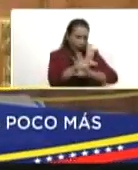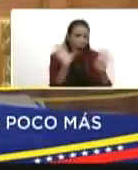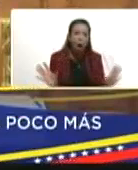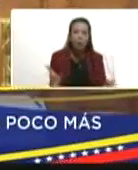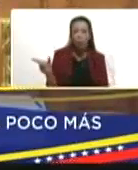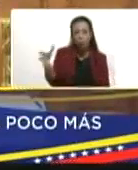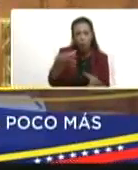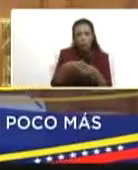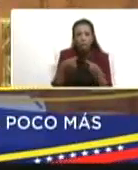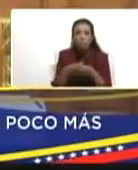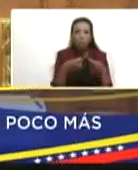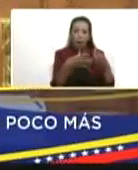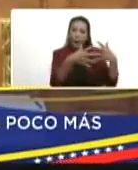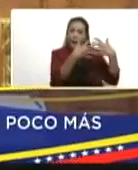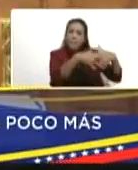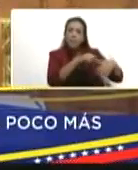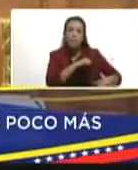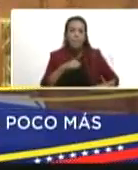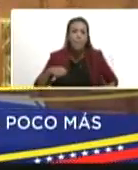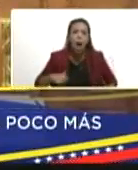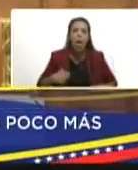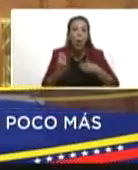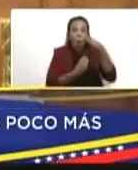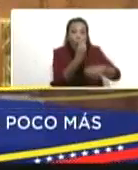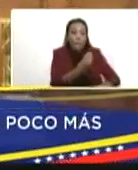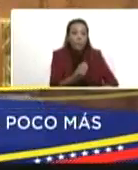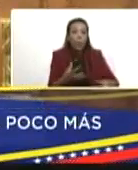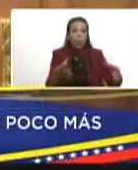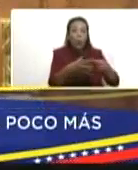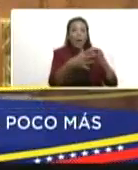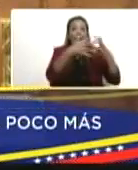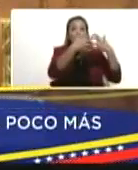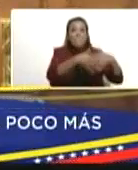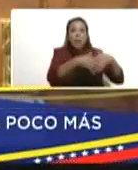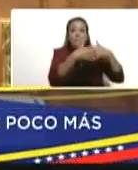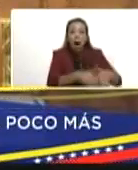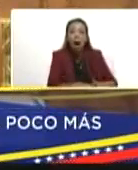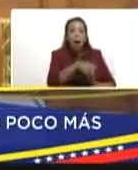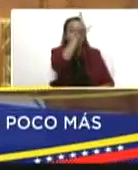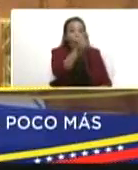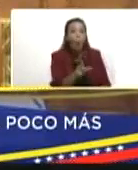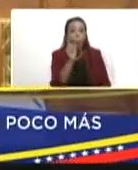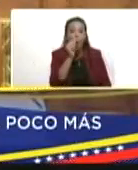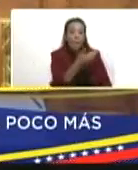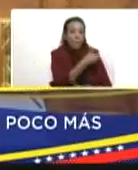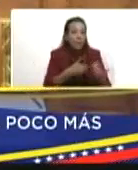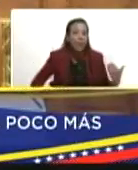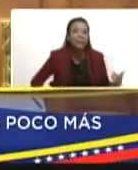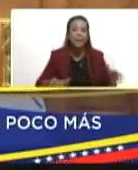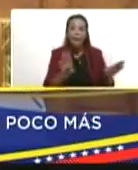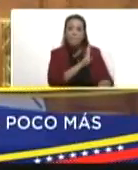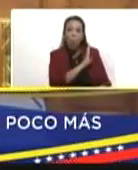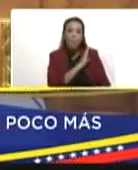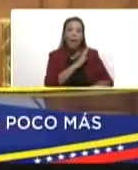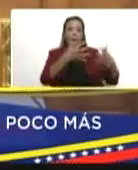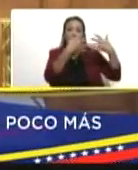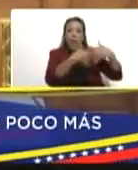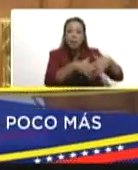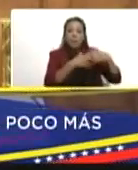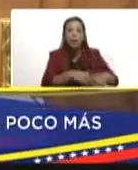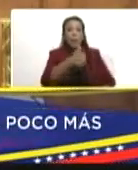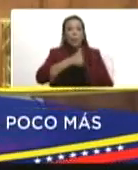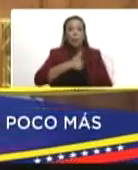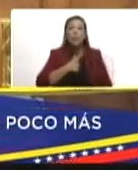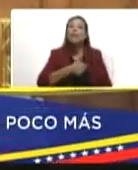compañero compañera como el sector privado los empresarios del país resistieron también de manera